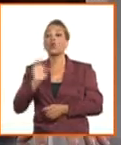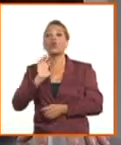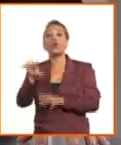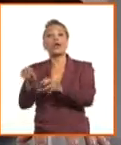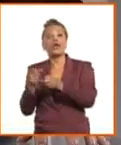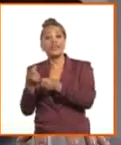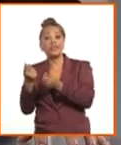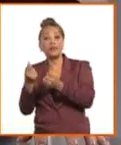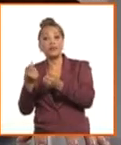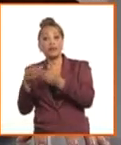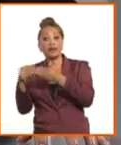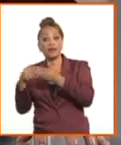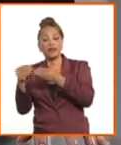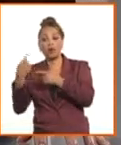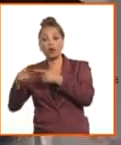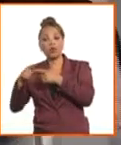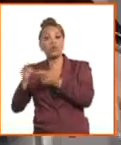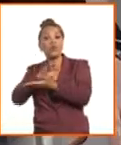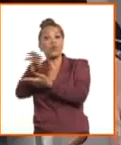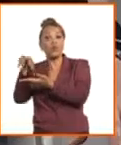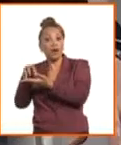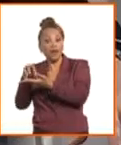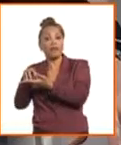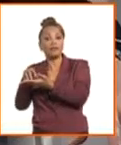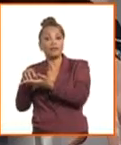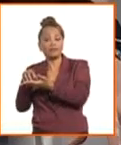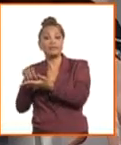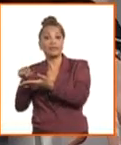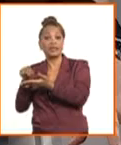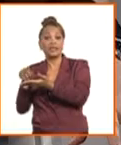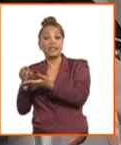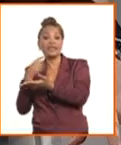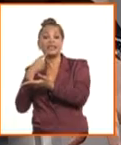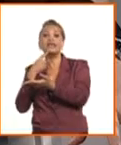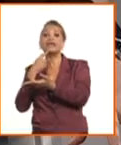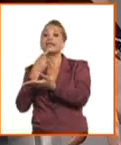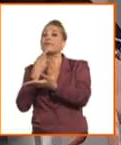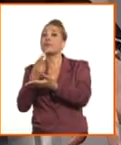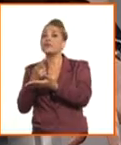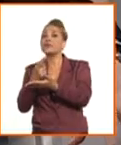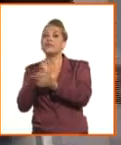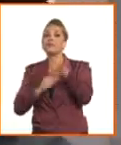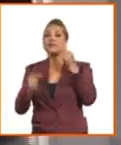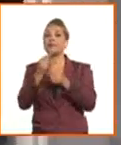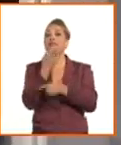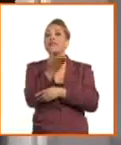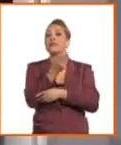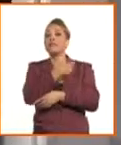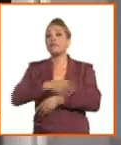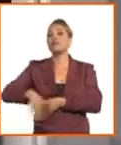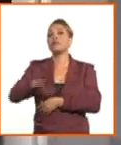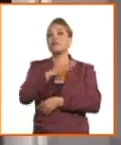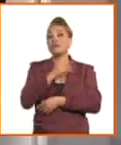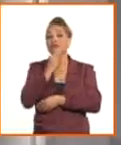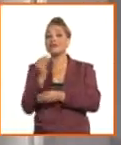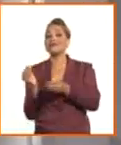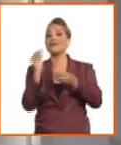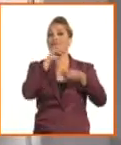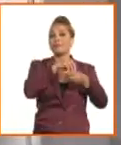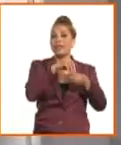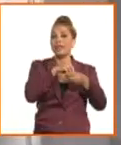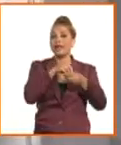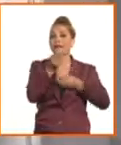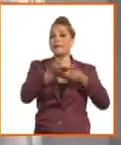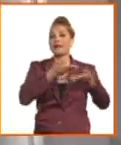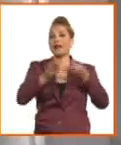no están abundantes, que están escasas y que tienen que responder por las principales demandas de la población e inyectarla en el mercado cambiario para equilibrar el